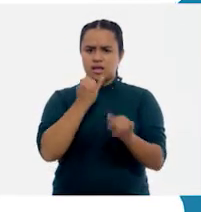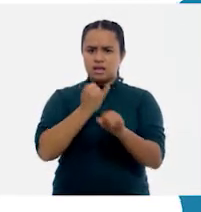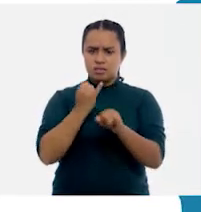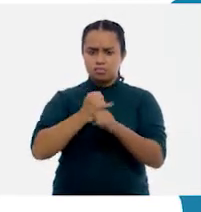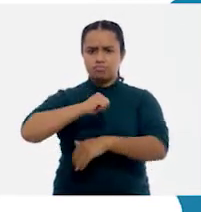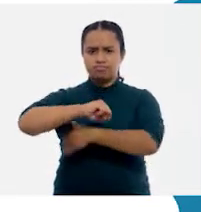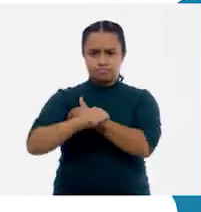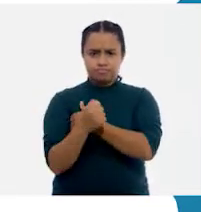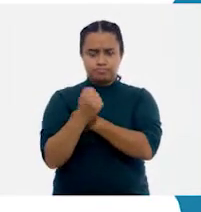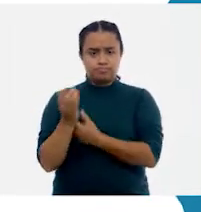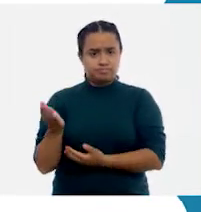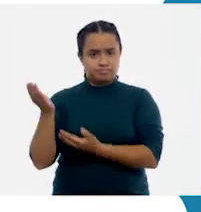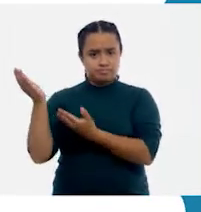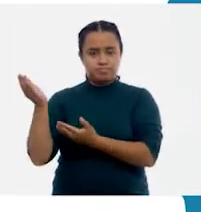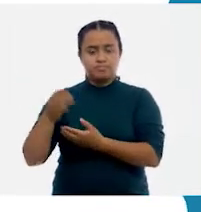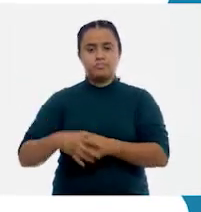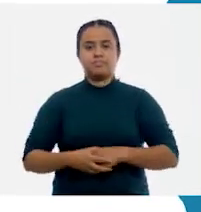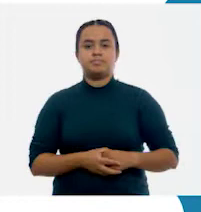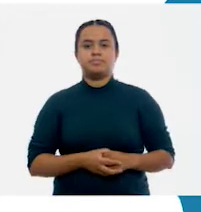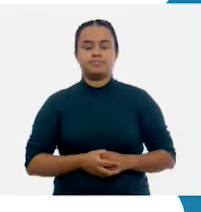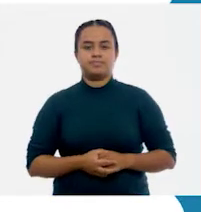página